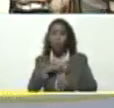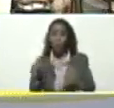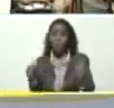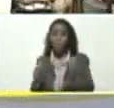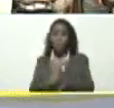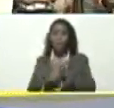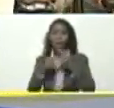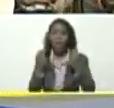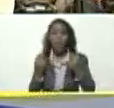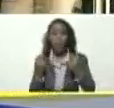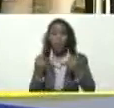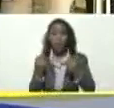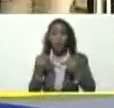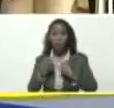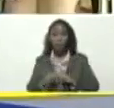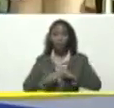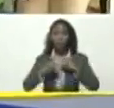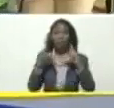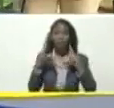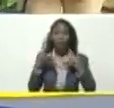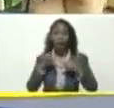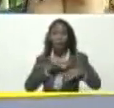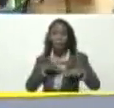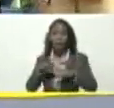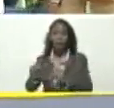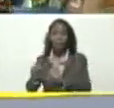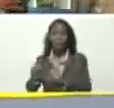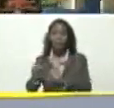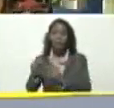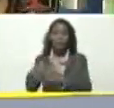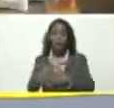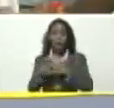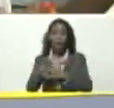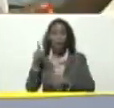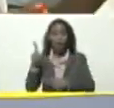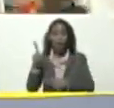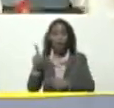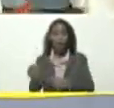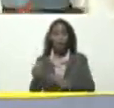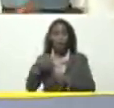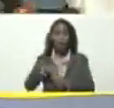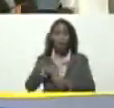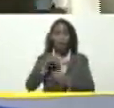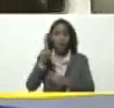conseguimos y sorprendimos al imperialismo y a su pelele interno.